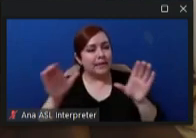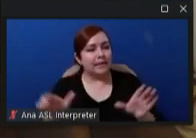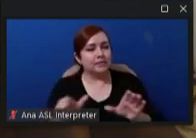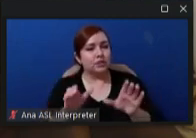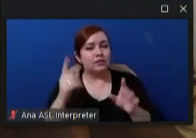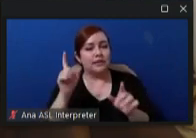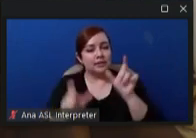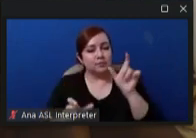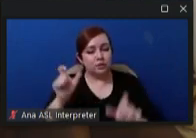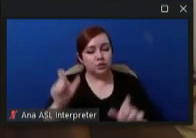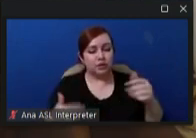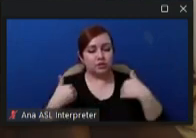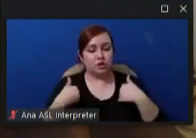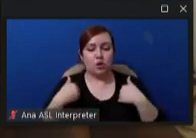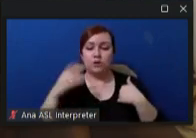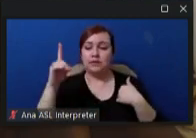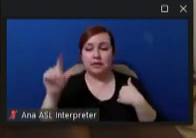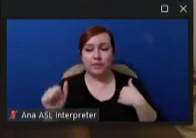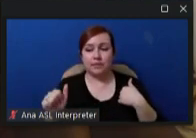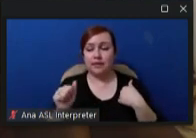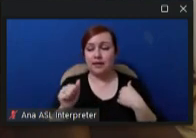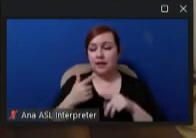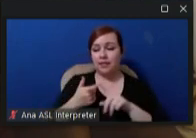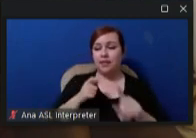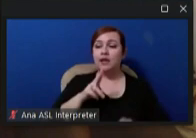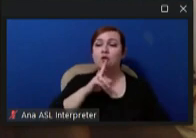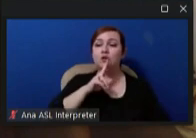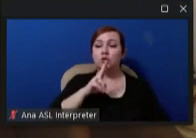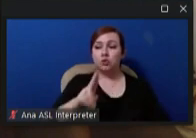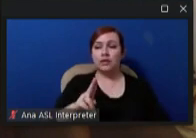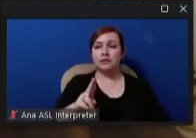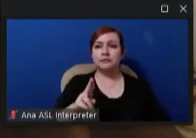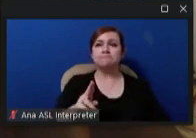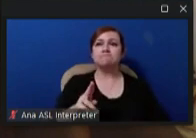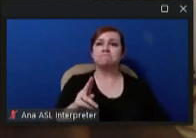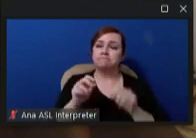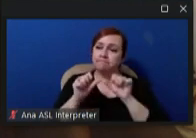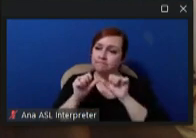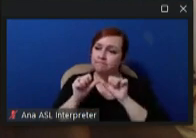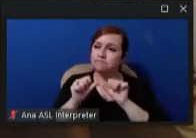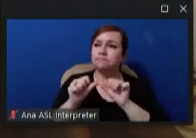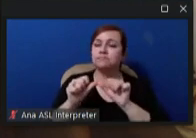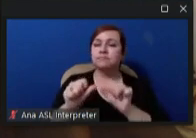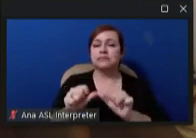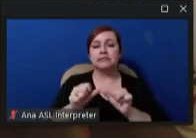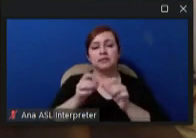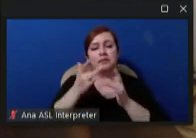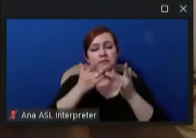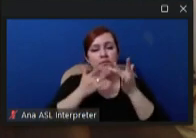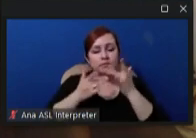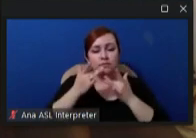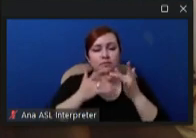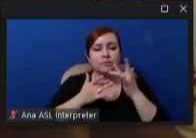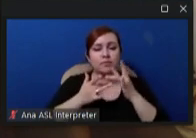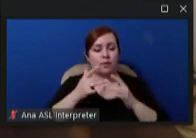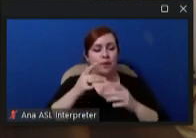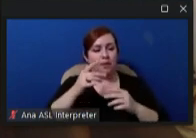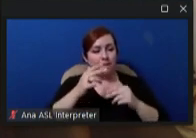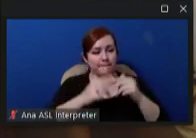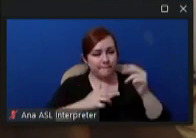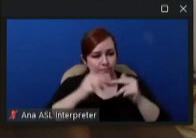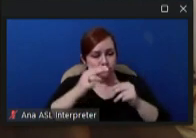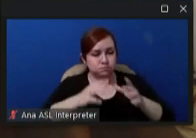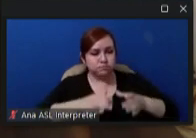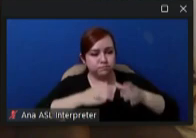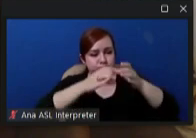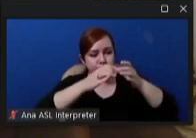Discapacidad. En Honduras persisten desafíos estructurales en el acceso de los derechos sexuales